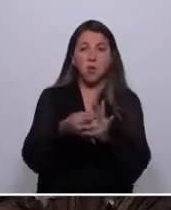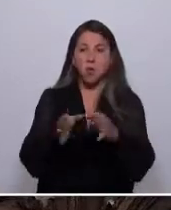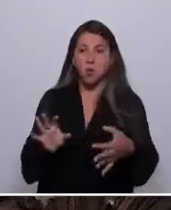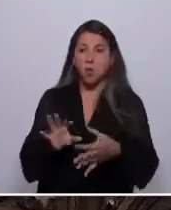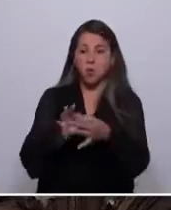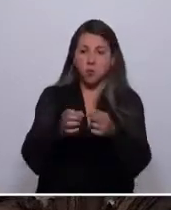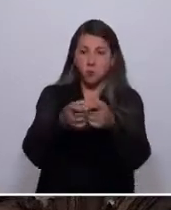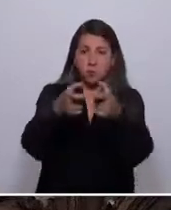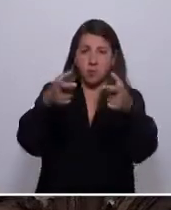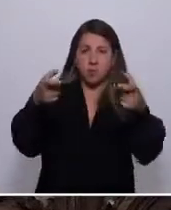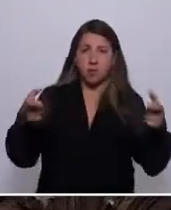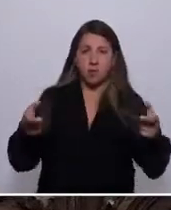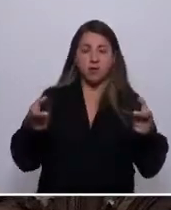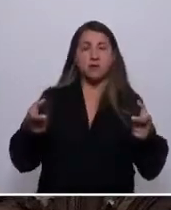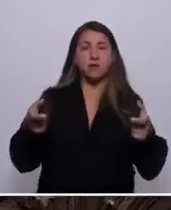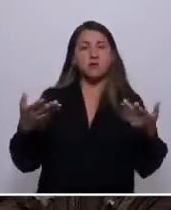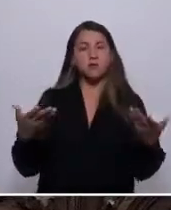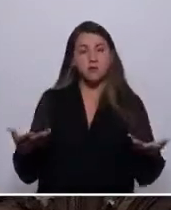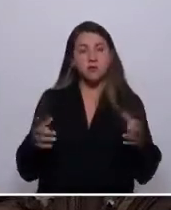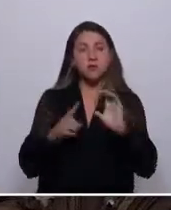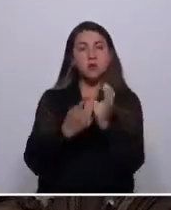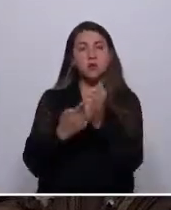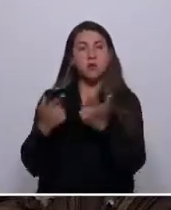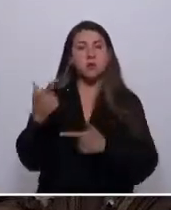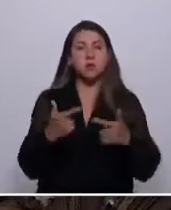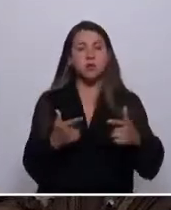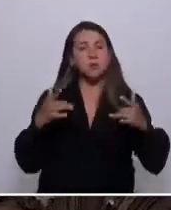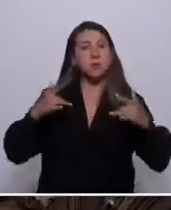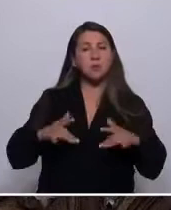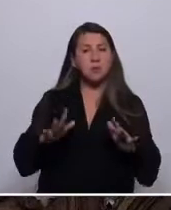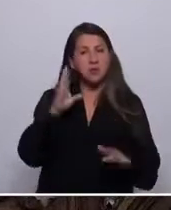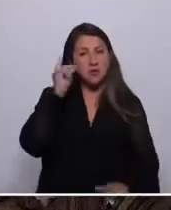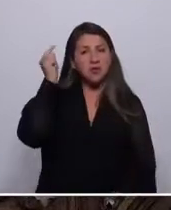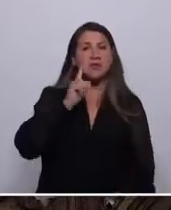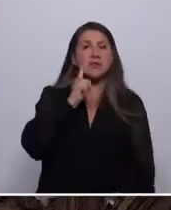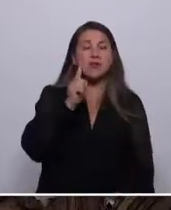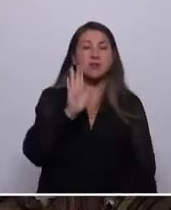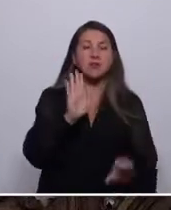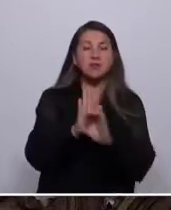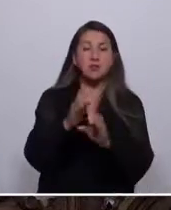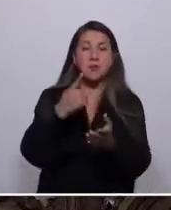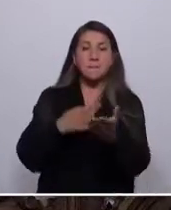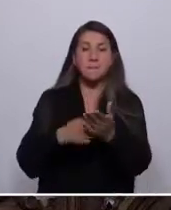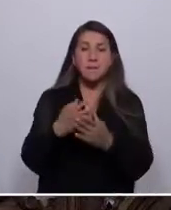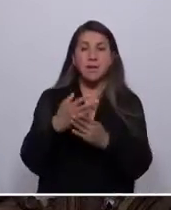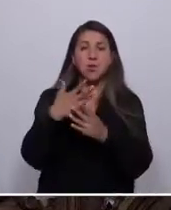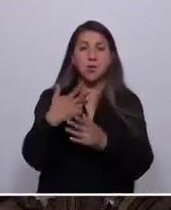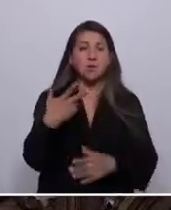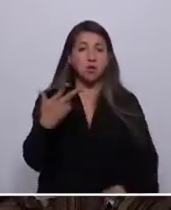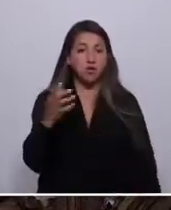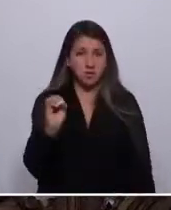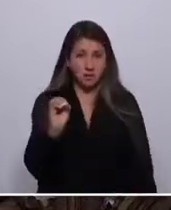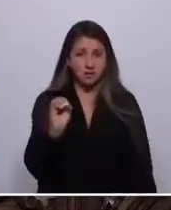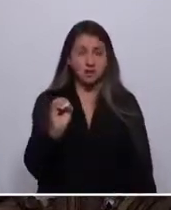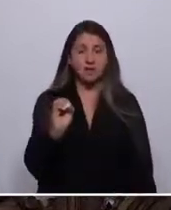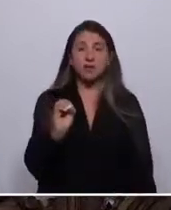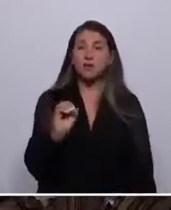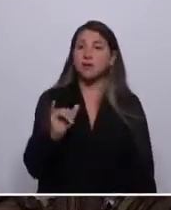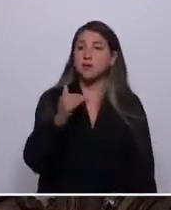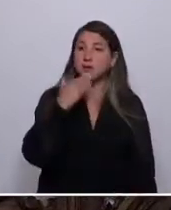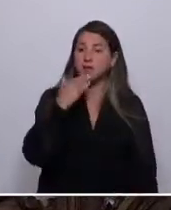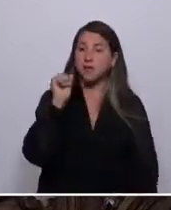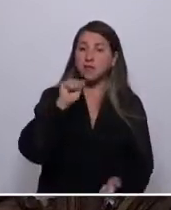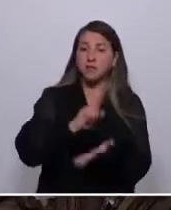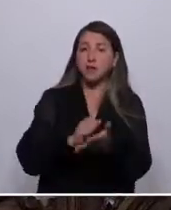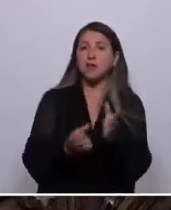en la impugnación de la cultura política creada por la Constitución de 1980 y en la demanda de